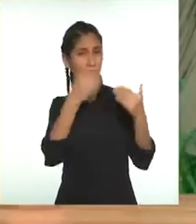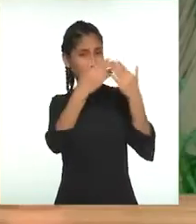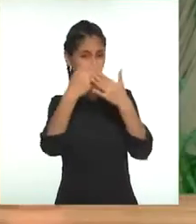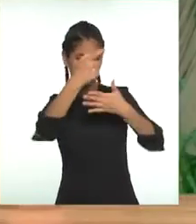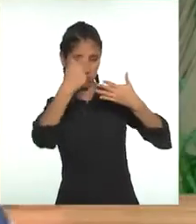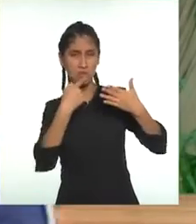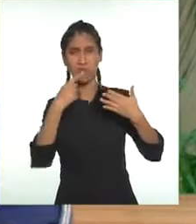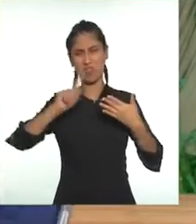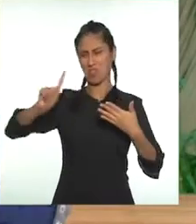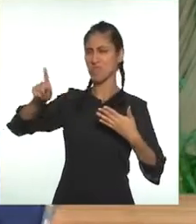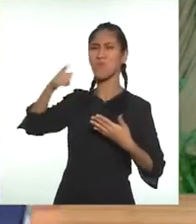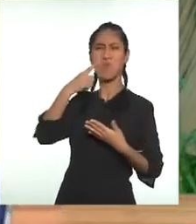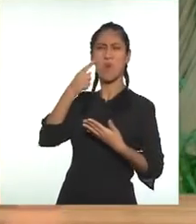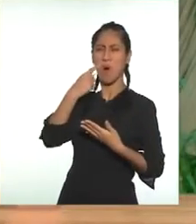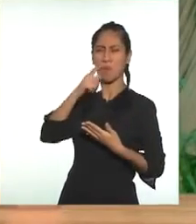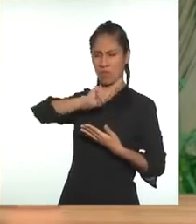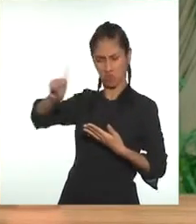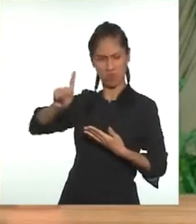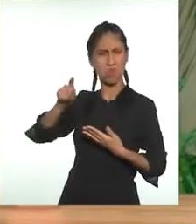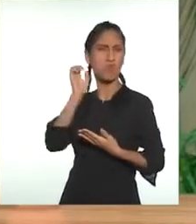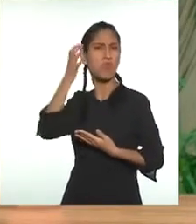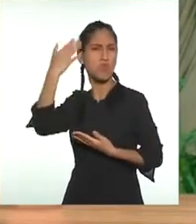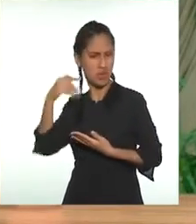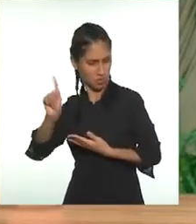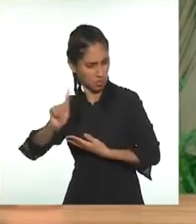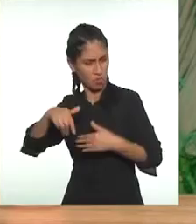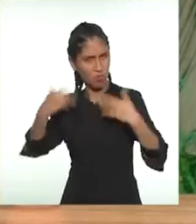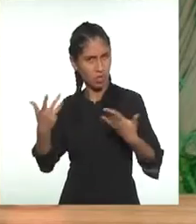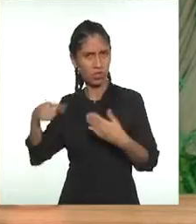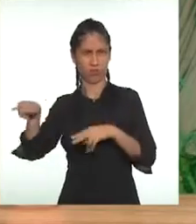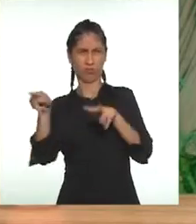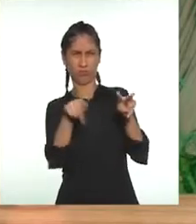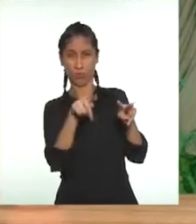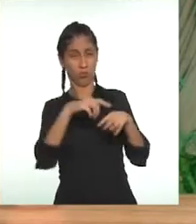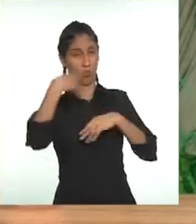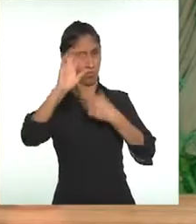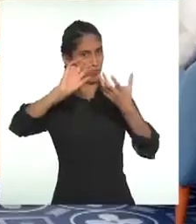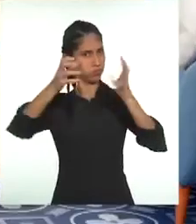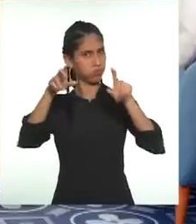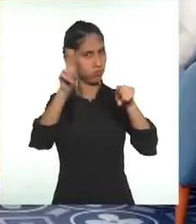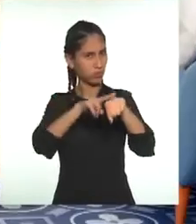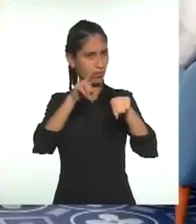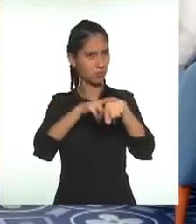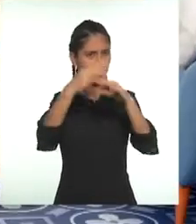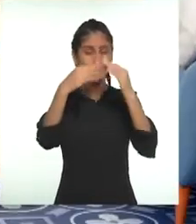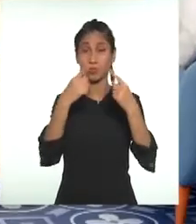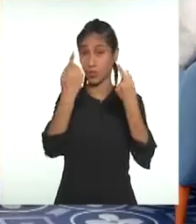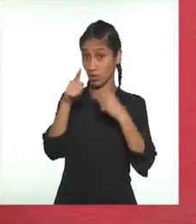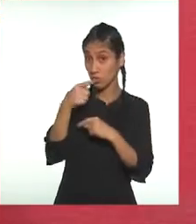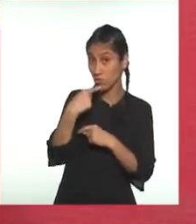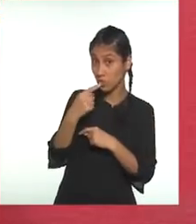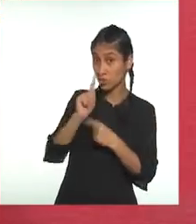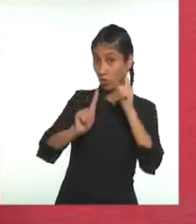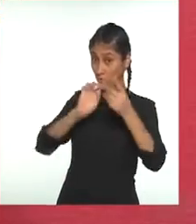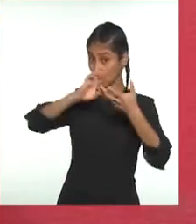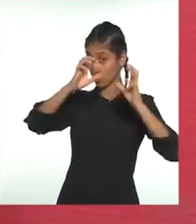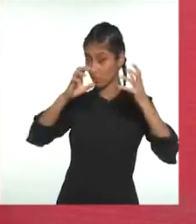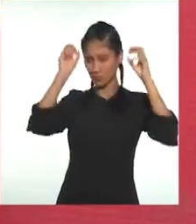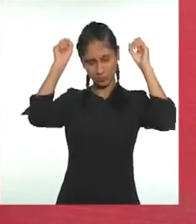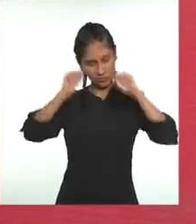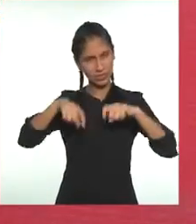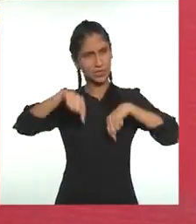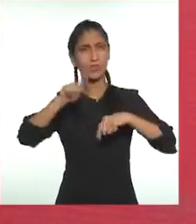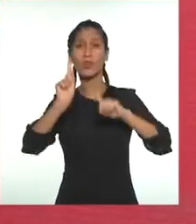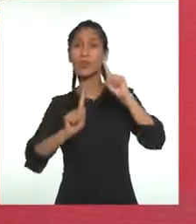etc. ¿Y tú dices que estos cambios han sido representados artísticamente? Por supuesto. Esa es una de